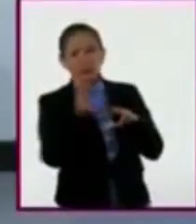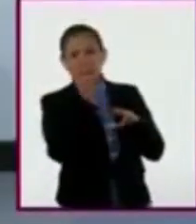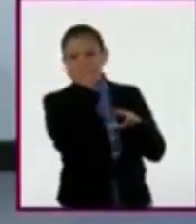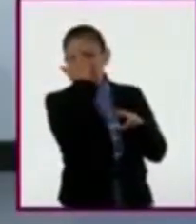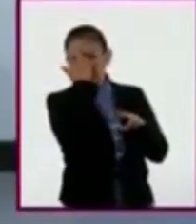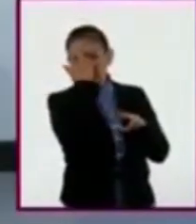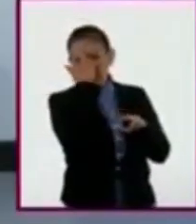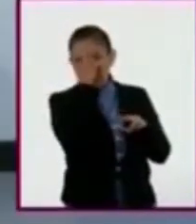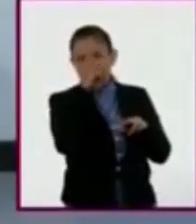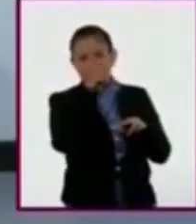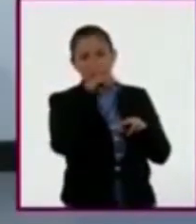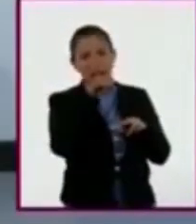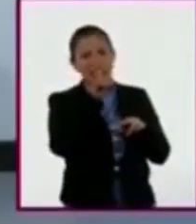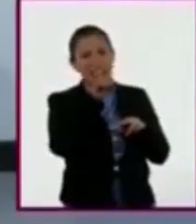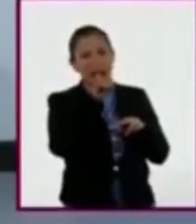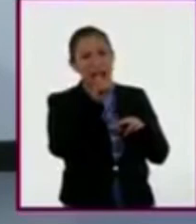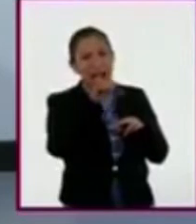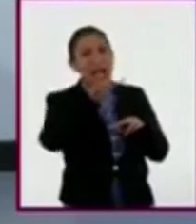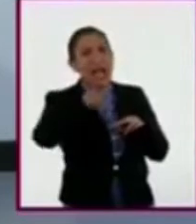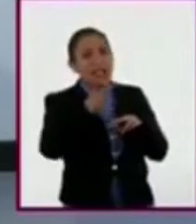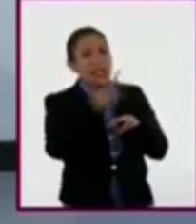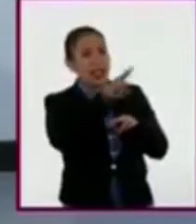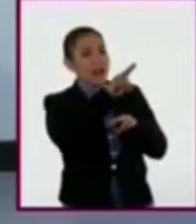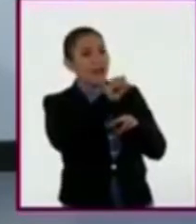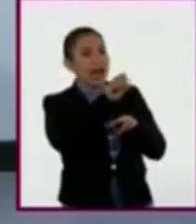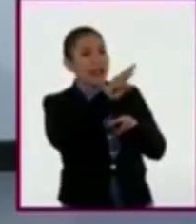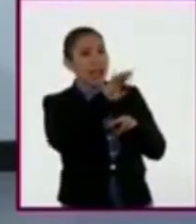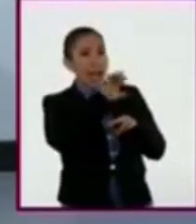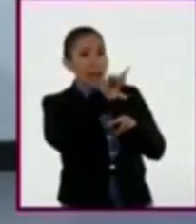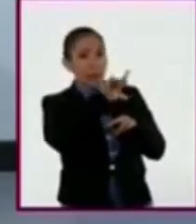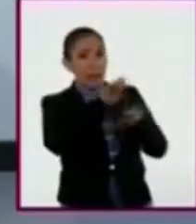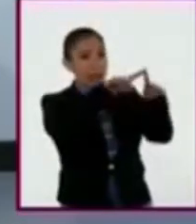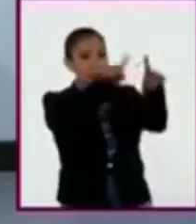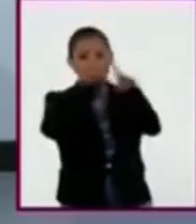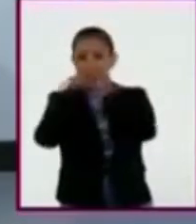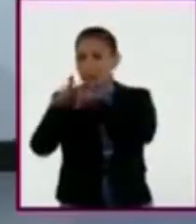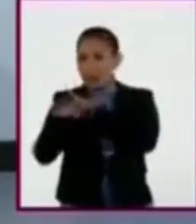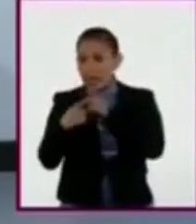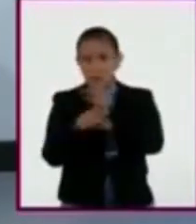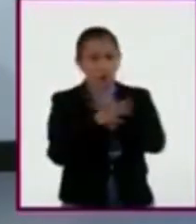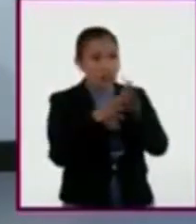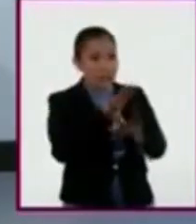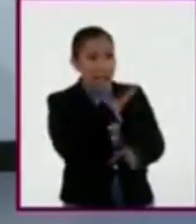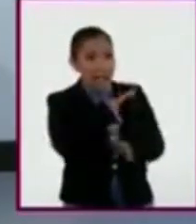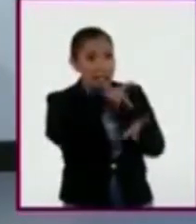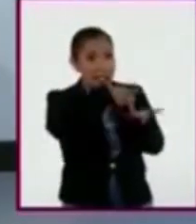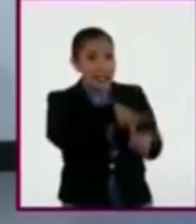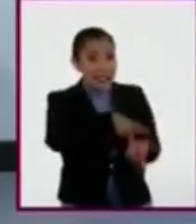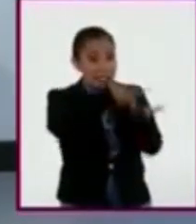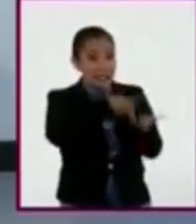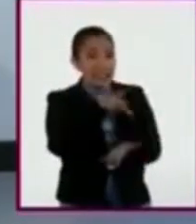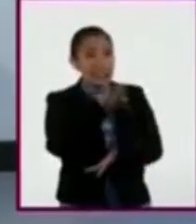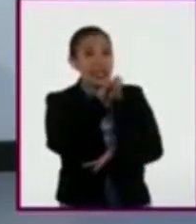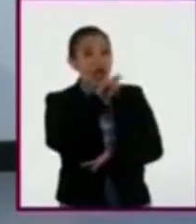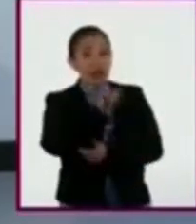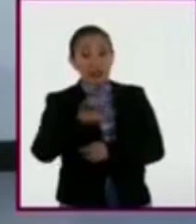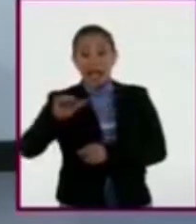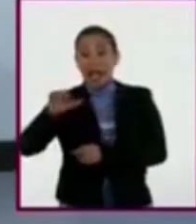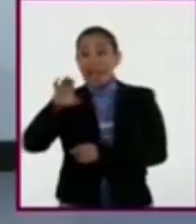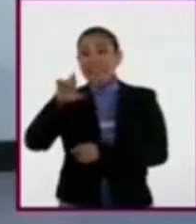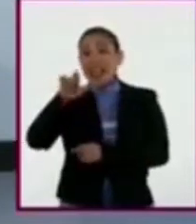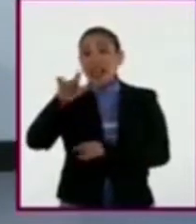un poco la masa, que es una variable que tienen todos los cuerpos que se miden en kilogramos, y la aceleración debido